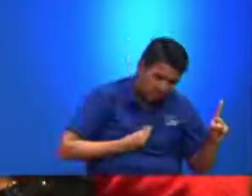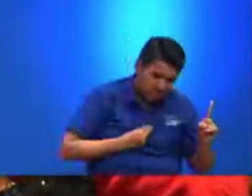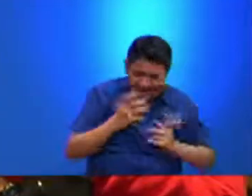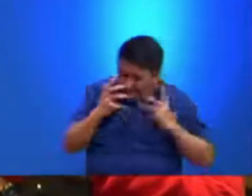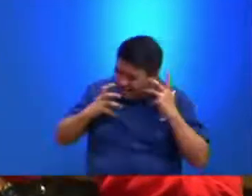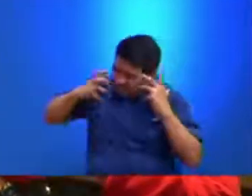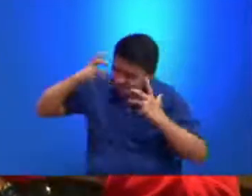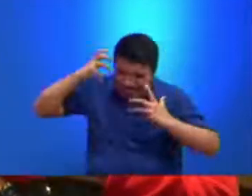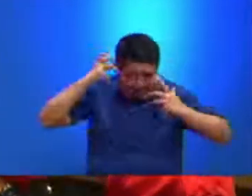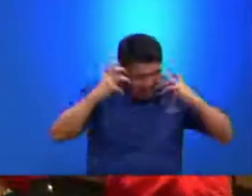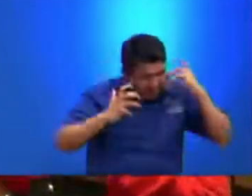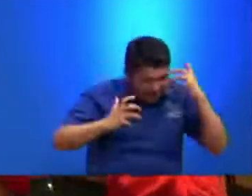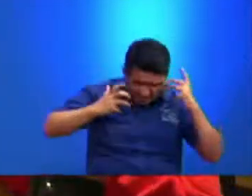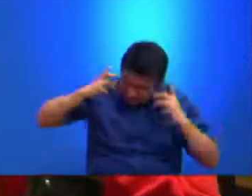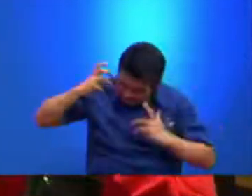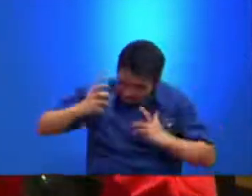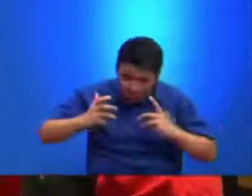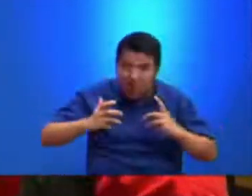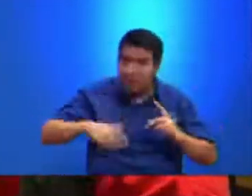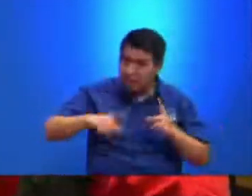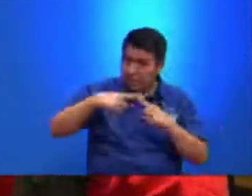desesperación. Y